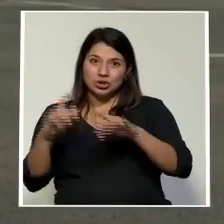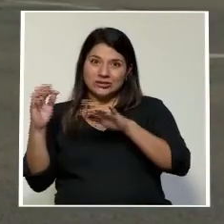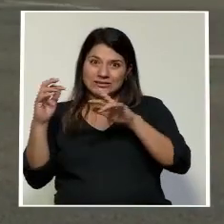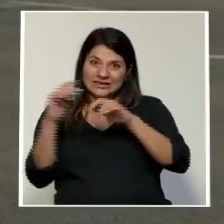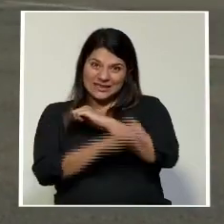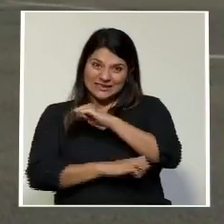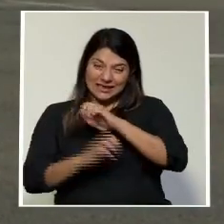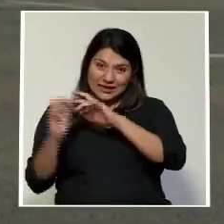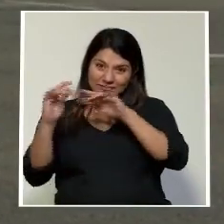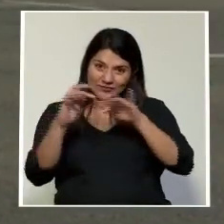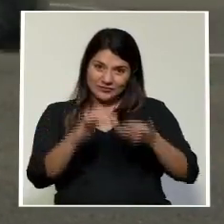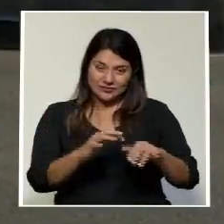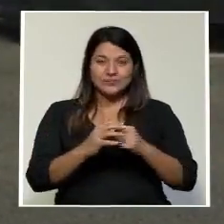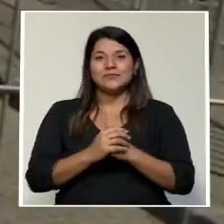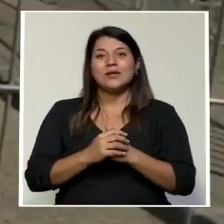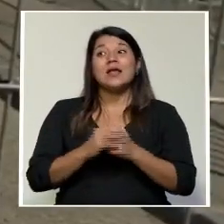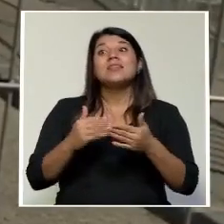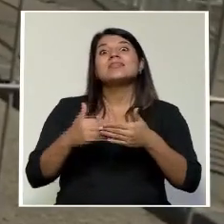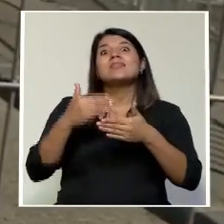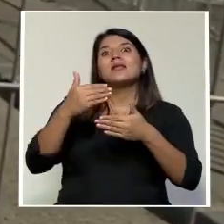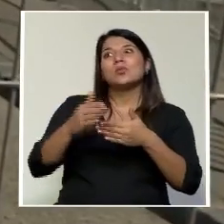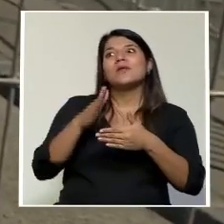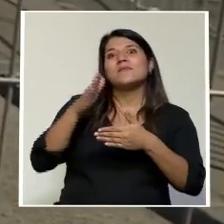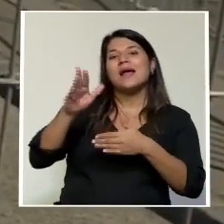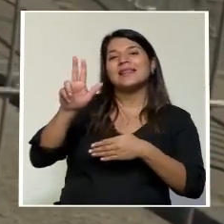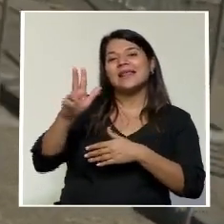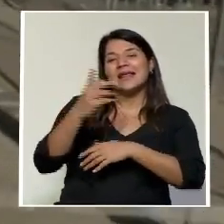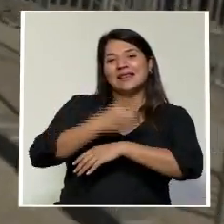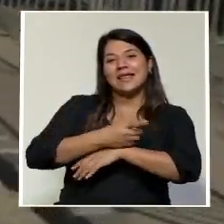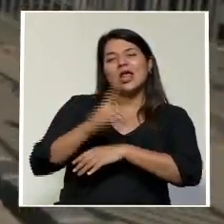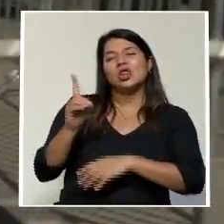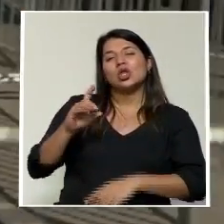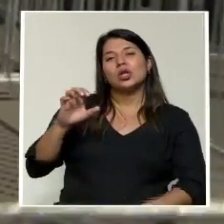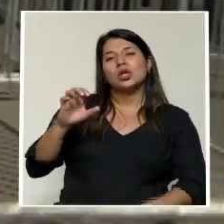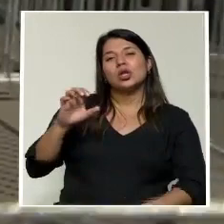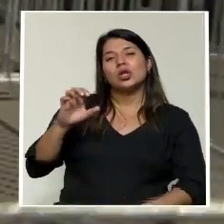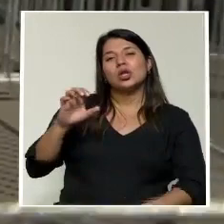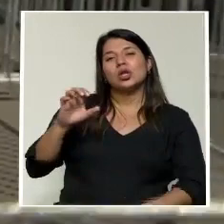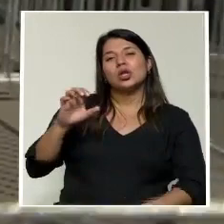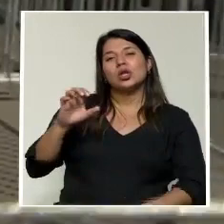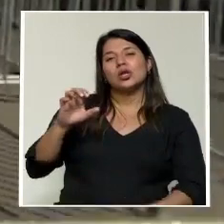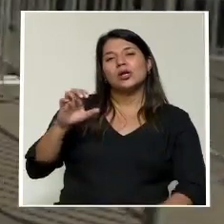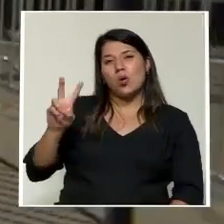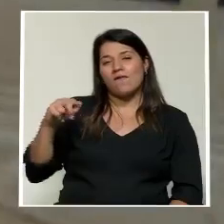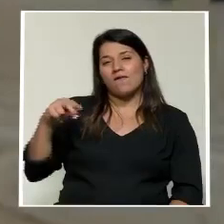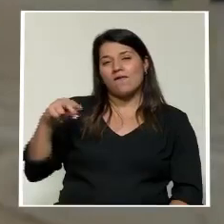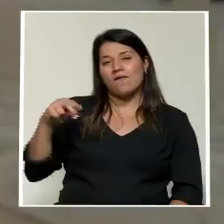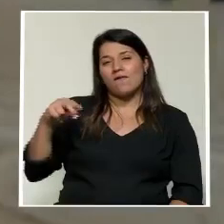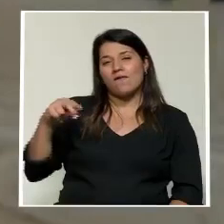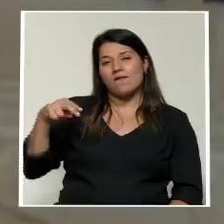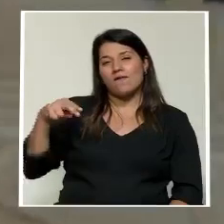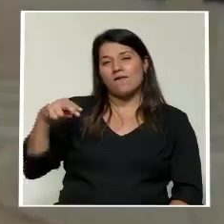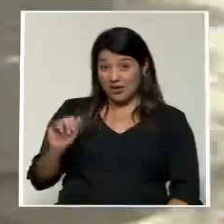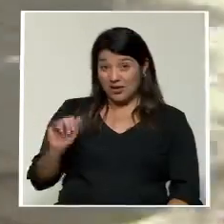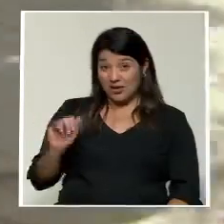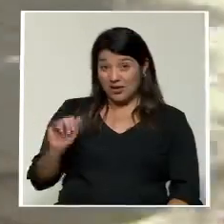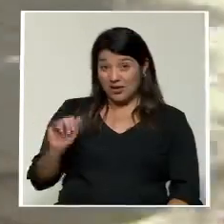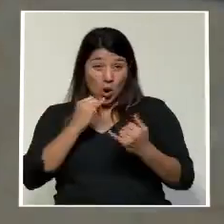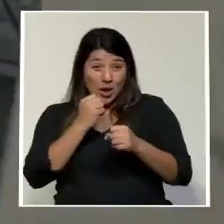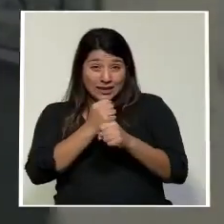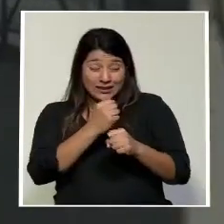visita de tres días a eslovaquia sin embargo no se deja nada al azar según el centro con miles de policías están trabajando